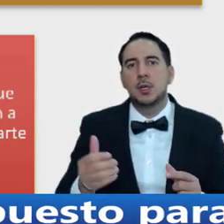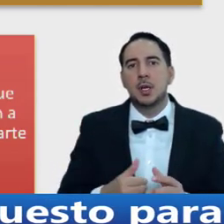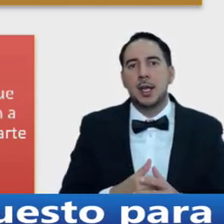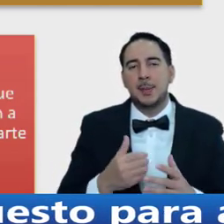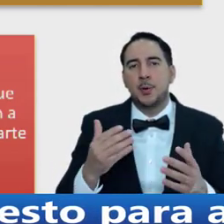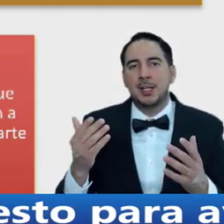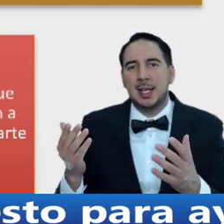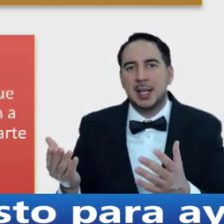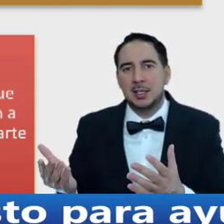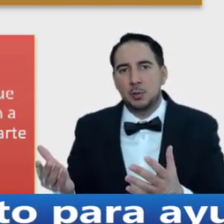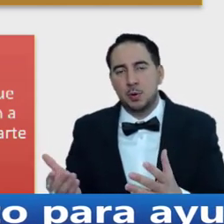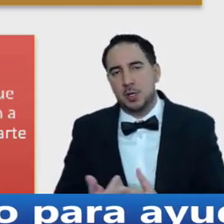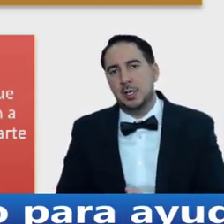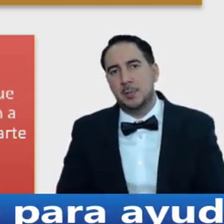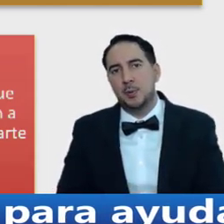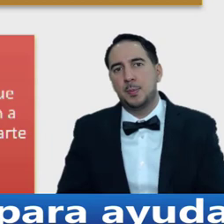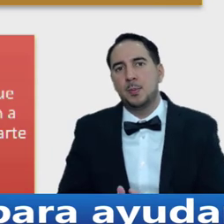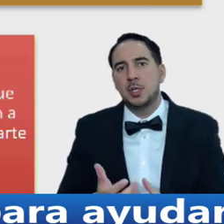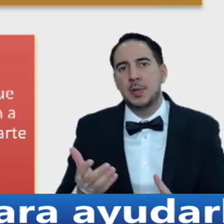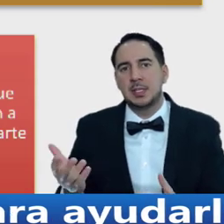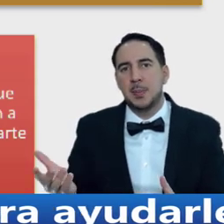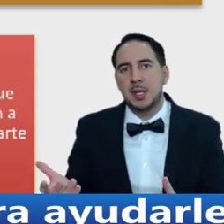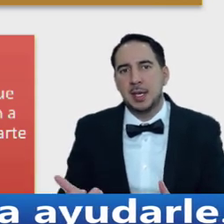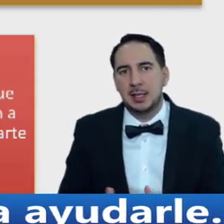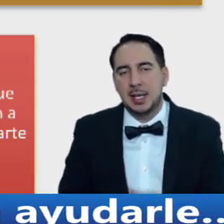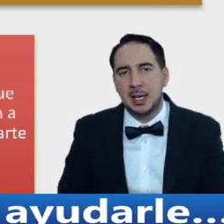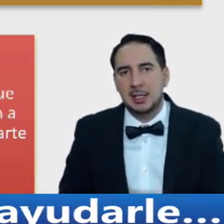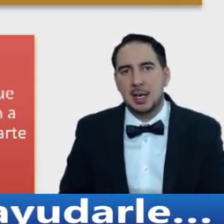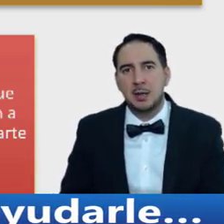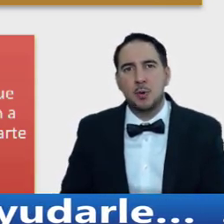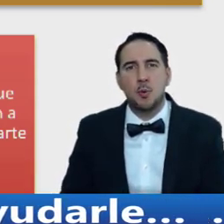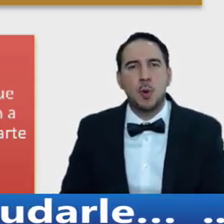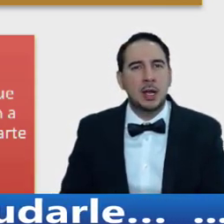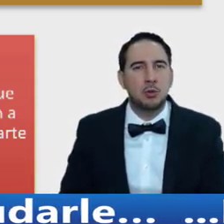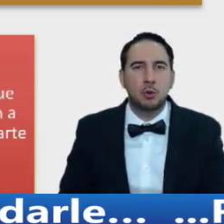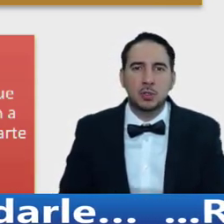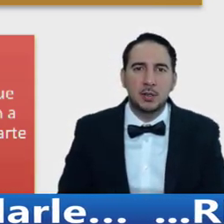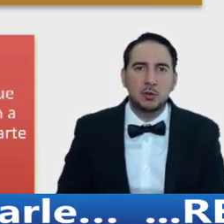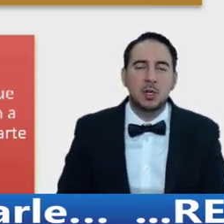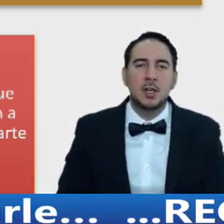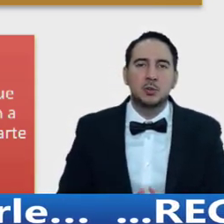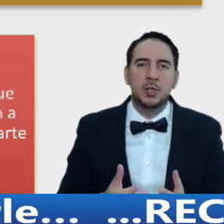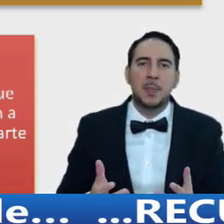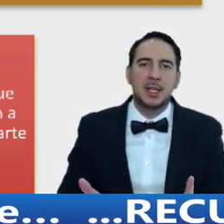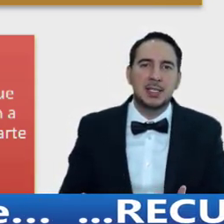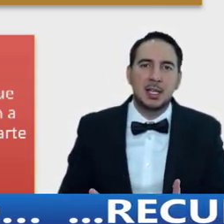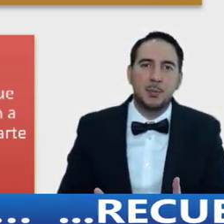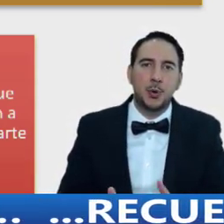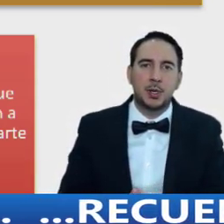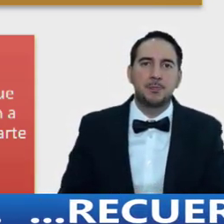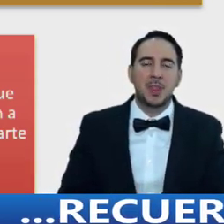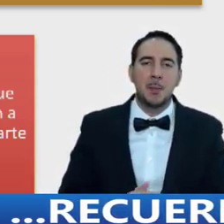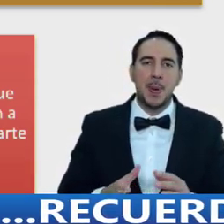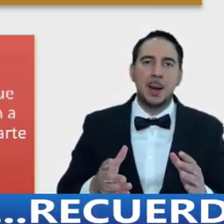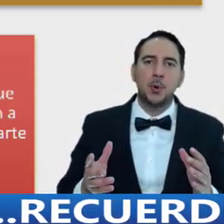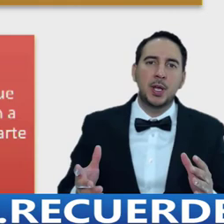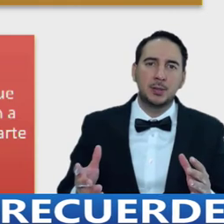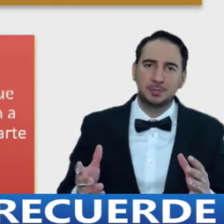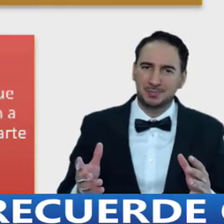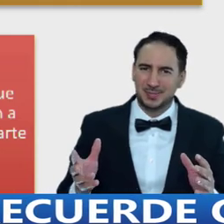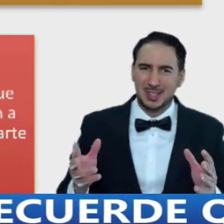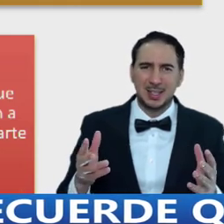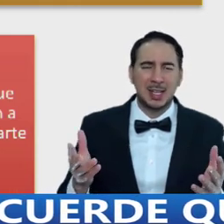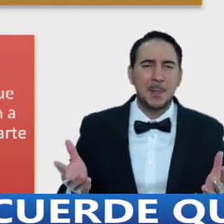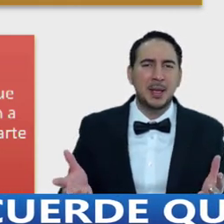comisión por estar en ese broker y muchas veces te piden que tengas que estar ahí con un año o dos años o en dependencia del broker para